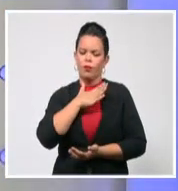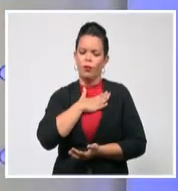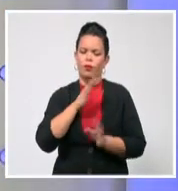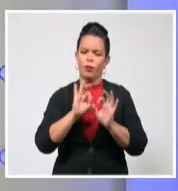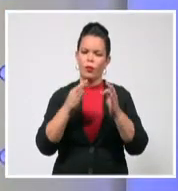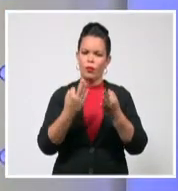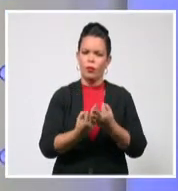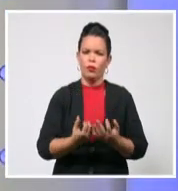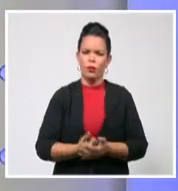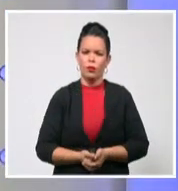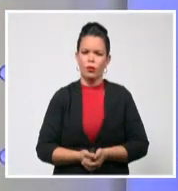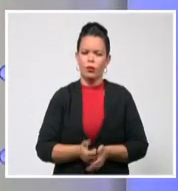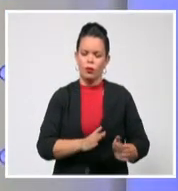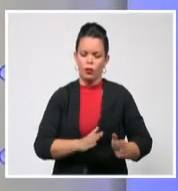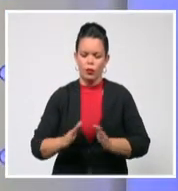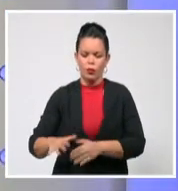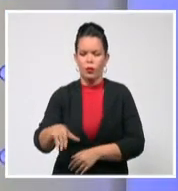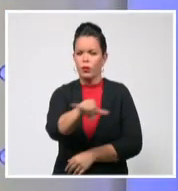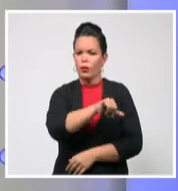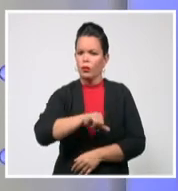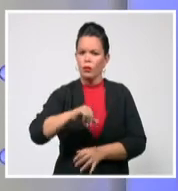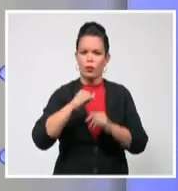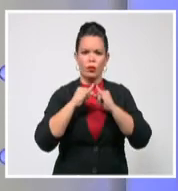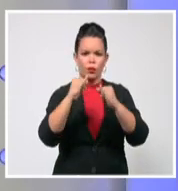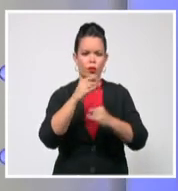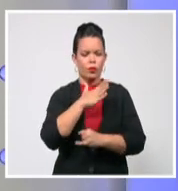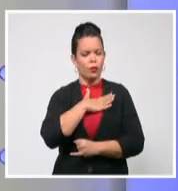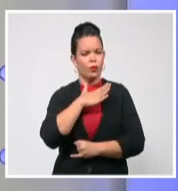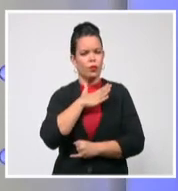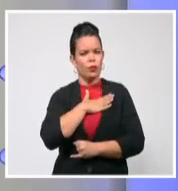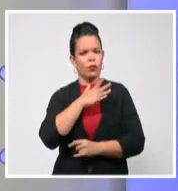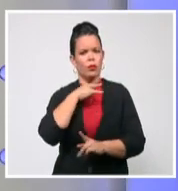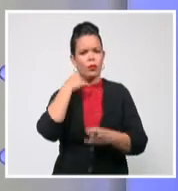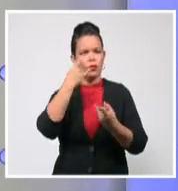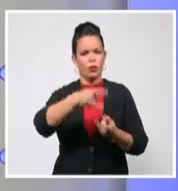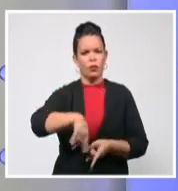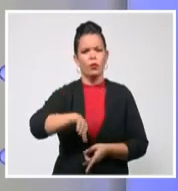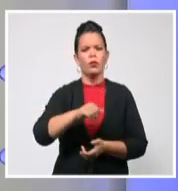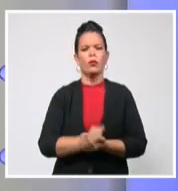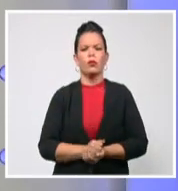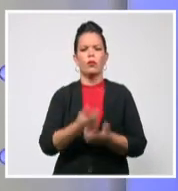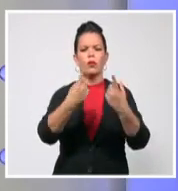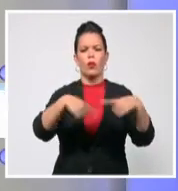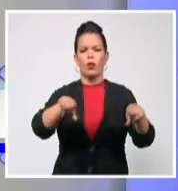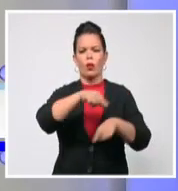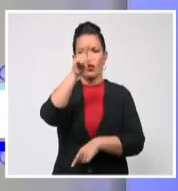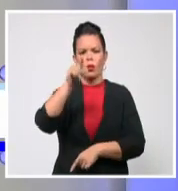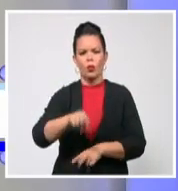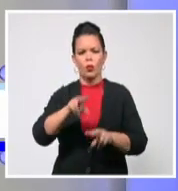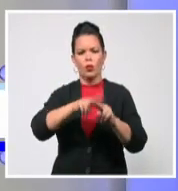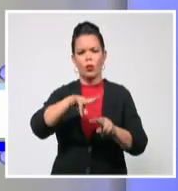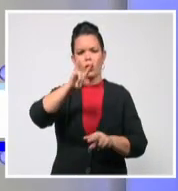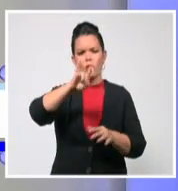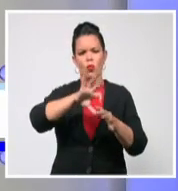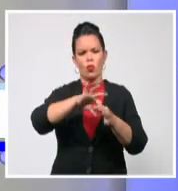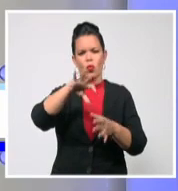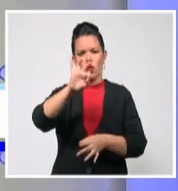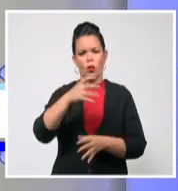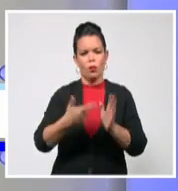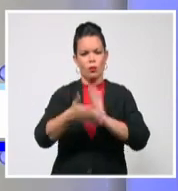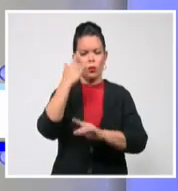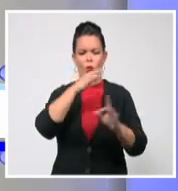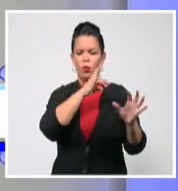con mucho pesar le informamos del fallecimiento del músico Hugo Morejón. Fue trombonista de la popular orquesta Juan Formel y